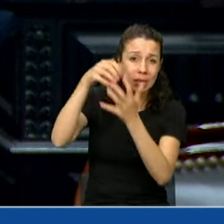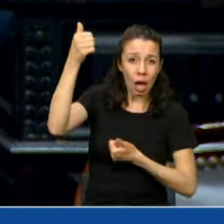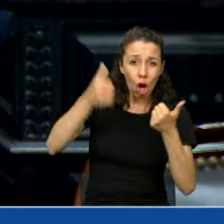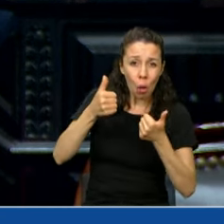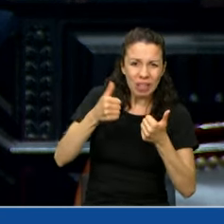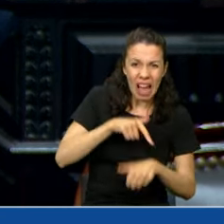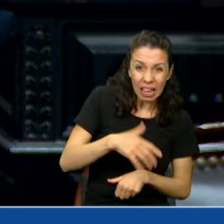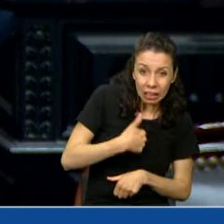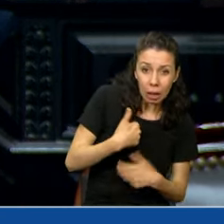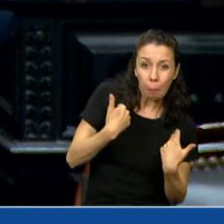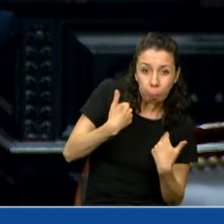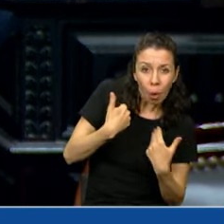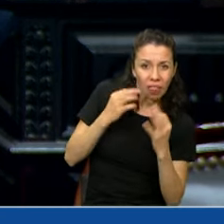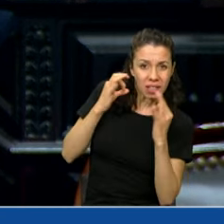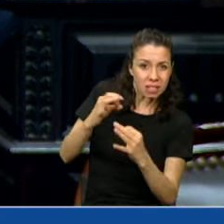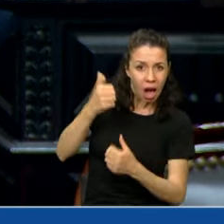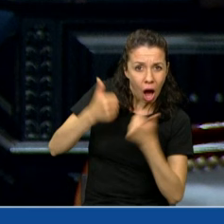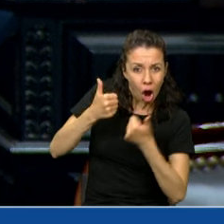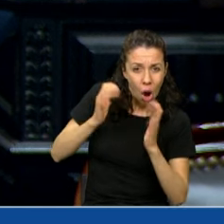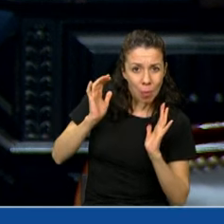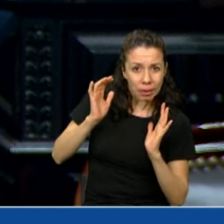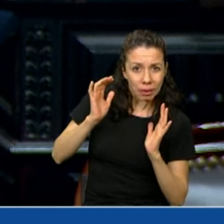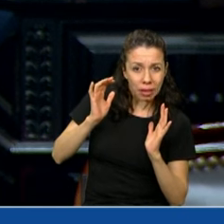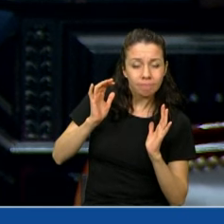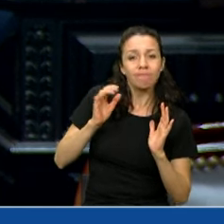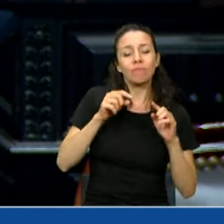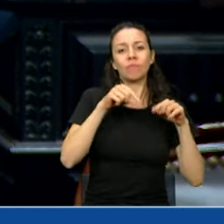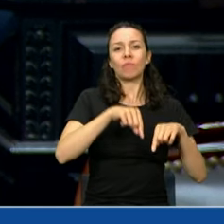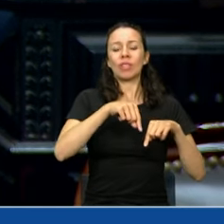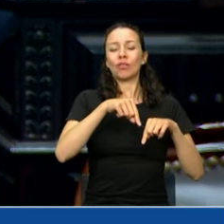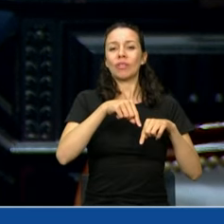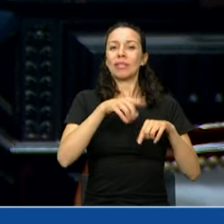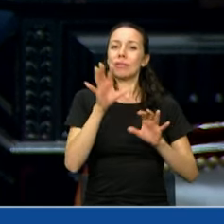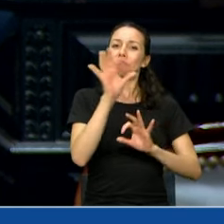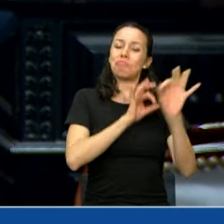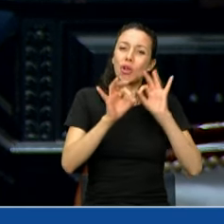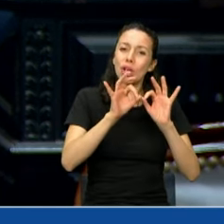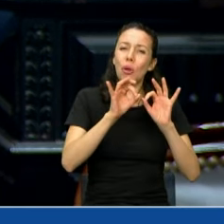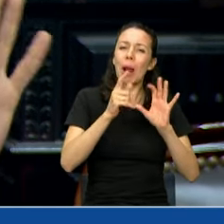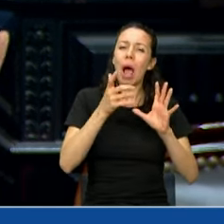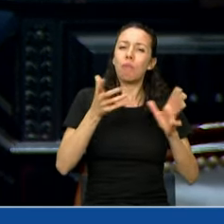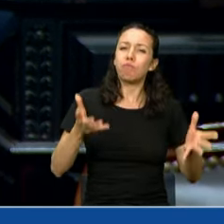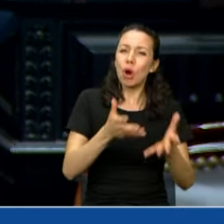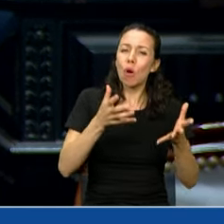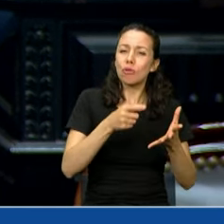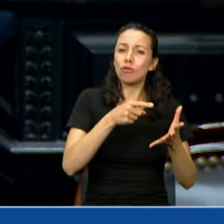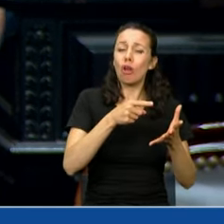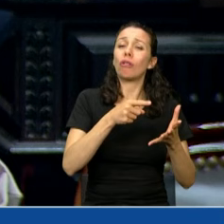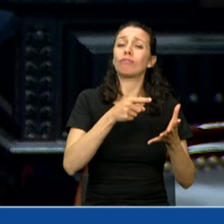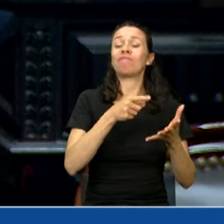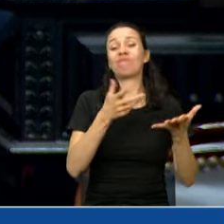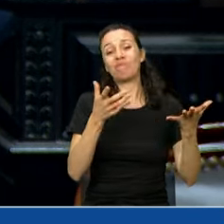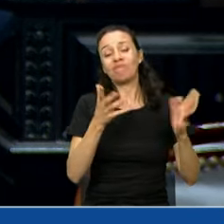gobierno nacional decide enviar el proyecto para promocionar la Industria del gnl proyecto enviado en